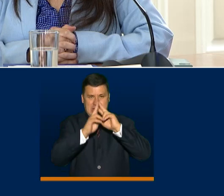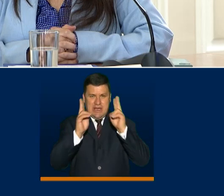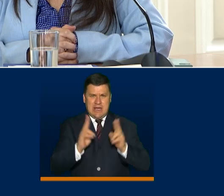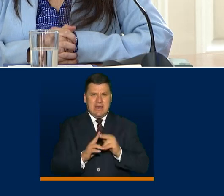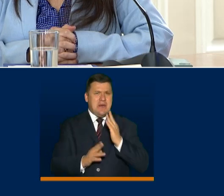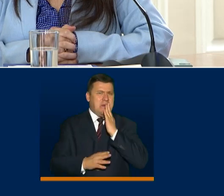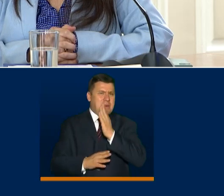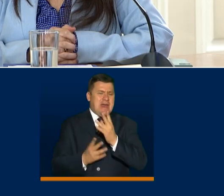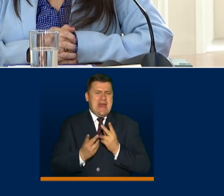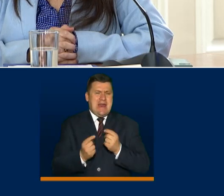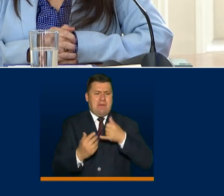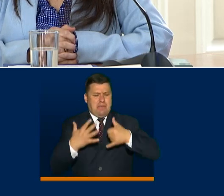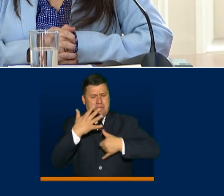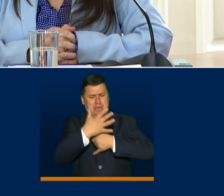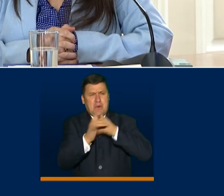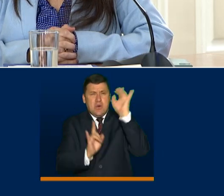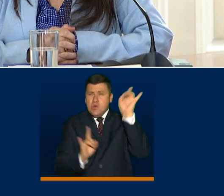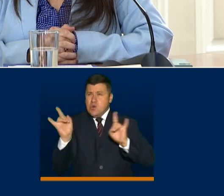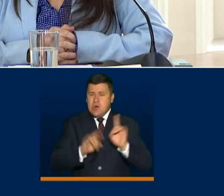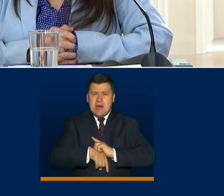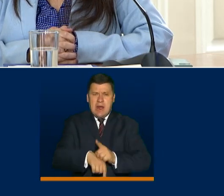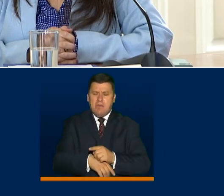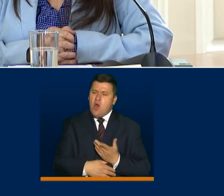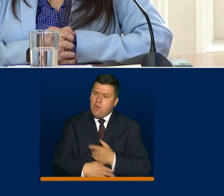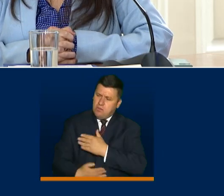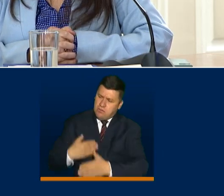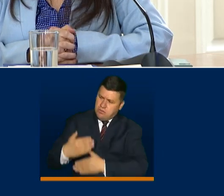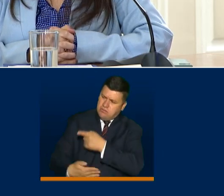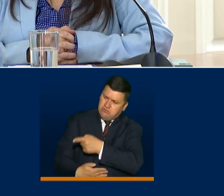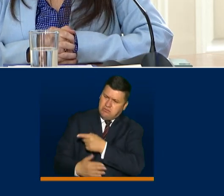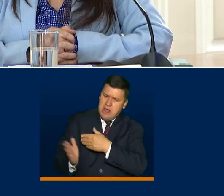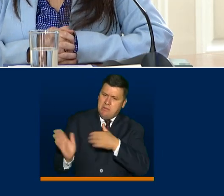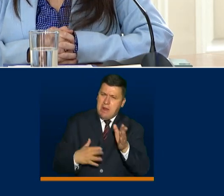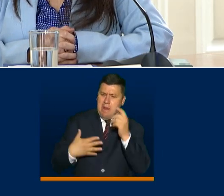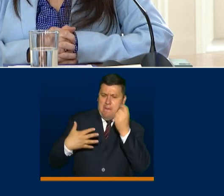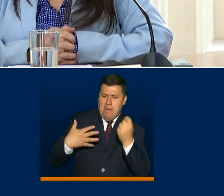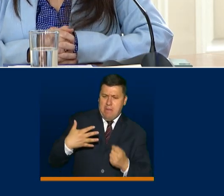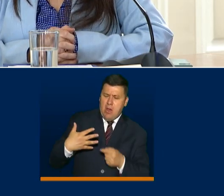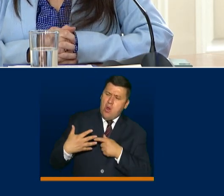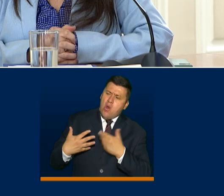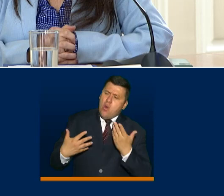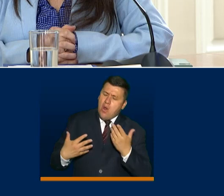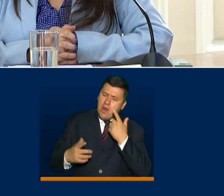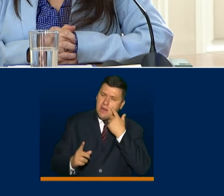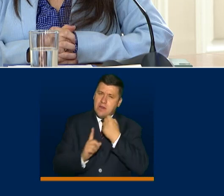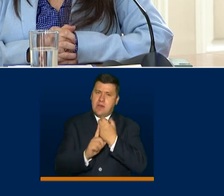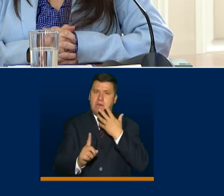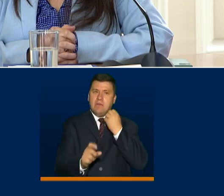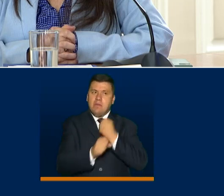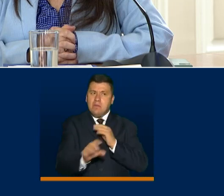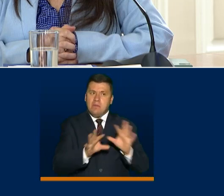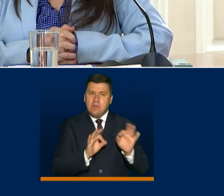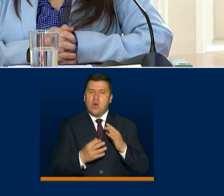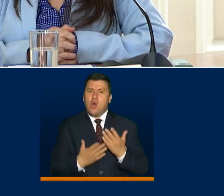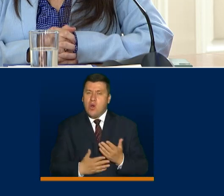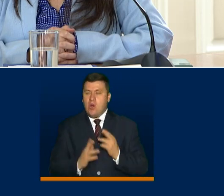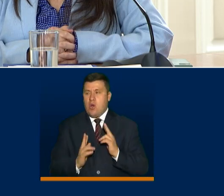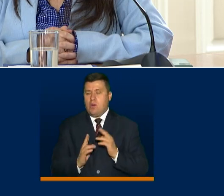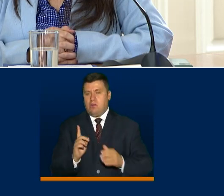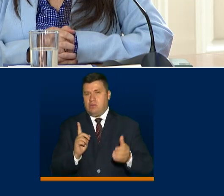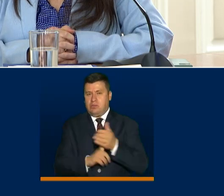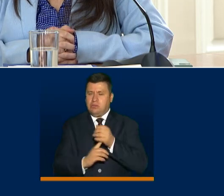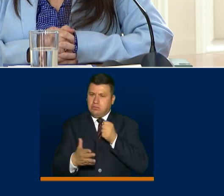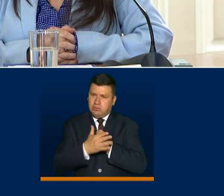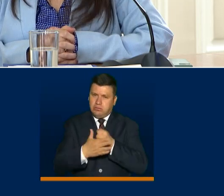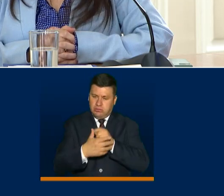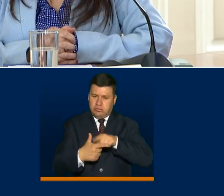alta velocidad en el territorio nacional. ¿Cómo avanza ese plan? ¿Cuáles van a ser los impactos en empleo? ¿Y cómo esperamos también que